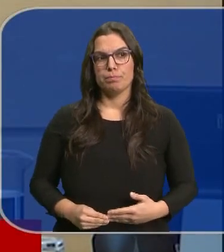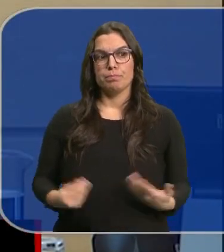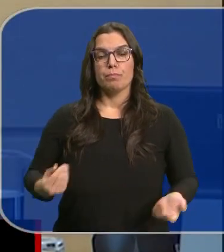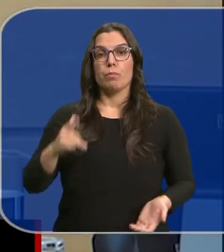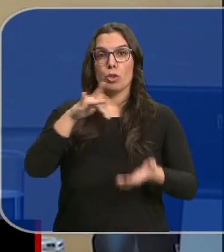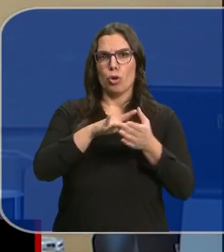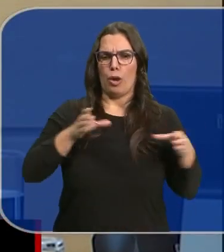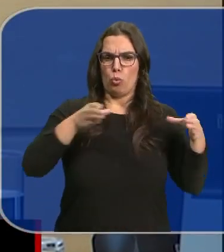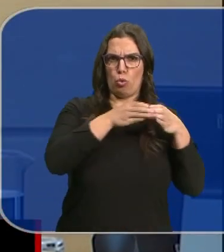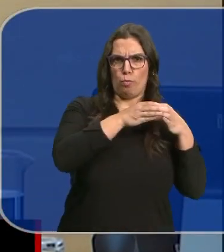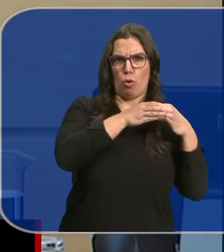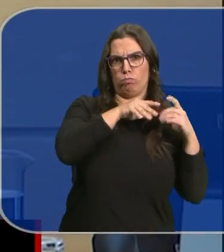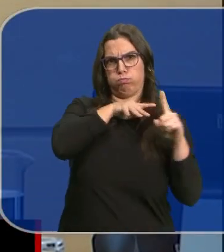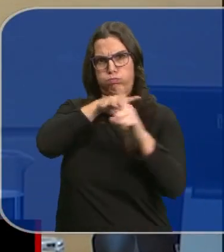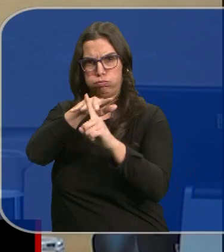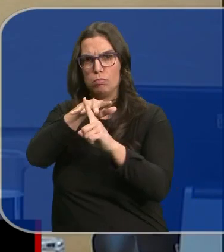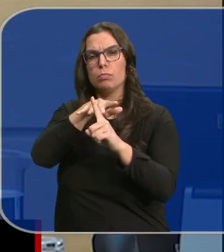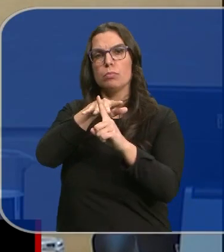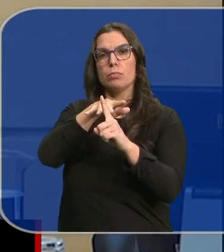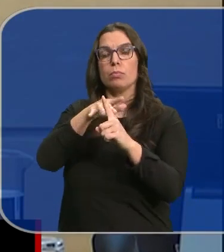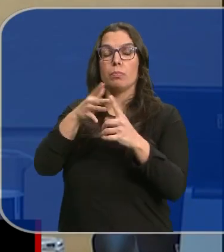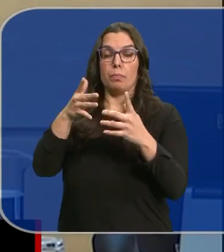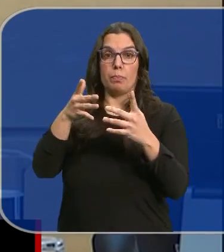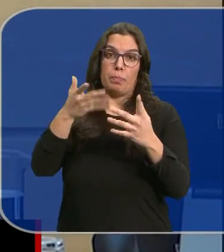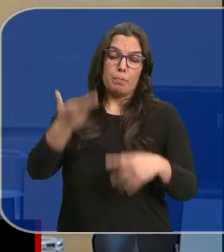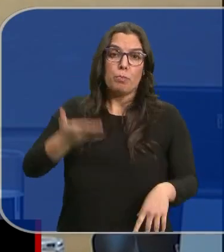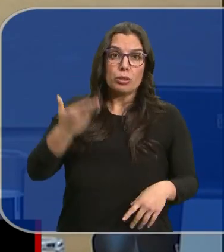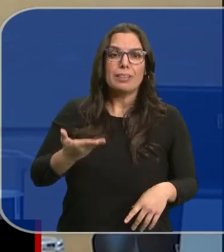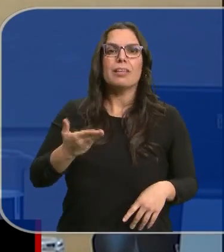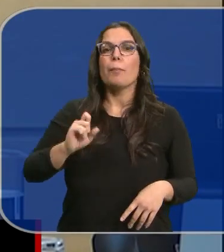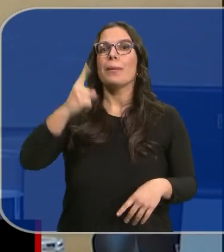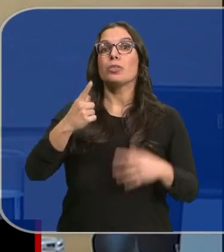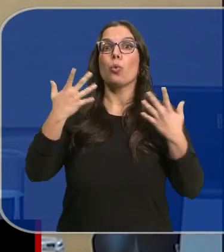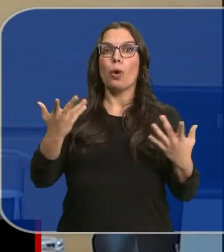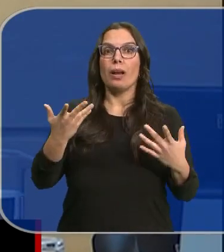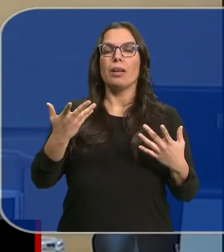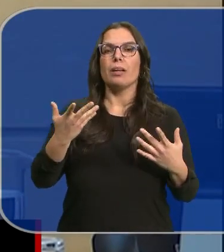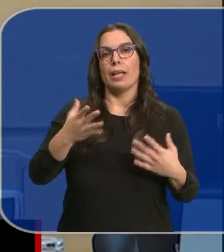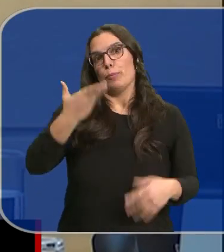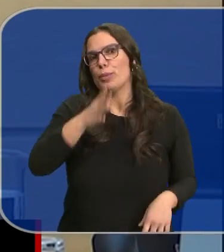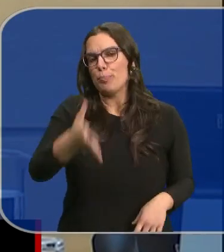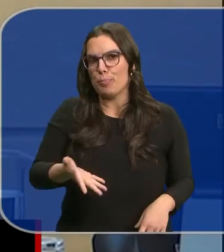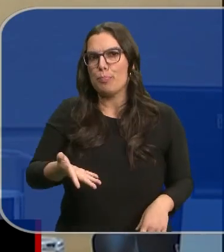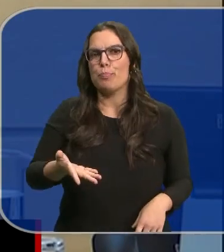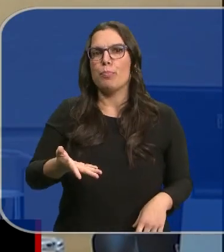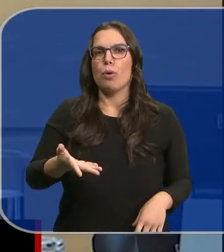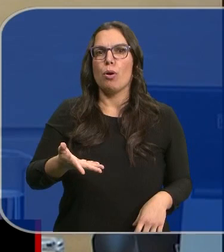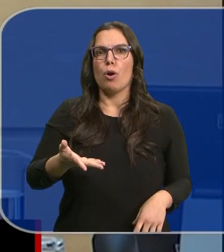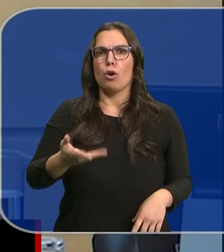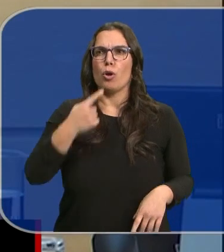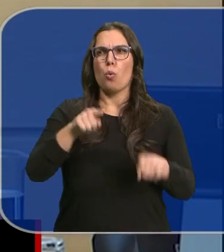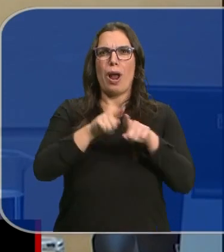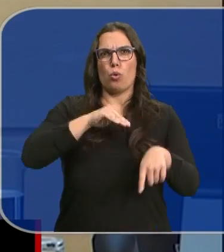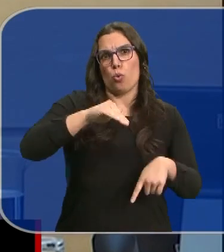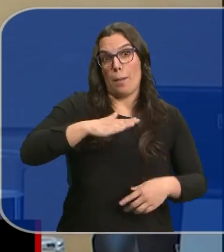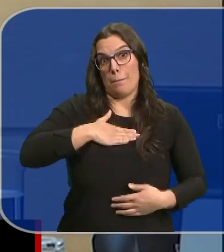Cometidos en grupo y o para, eso es importante, alardear, importante por lo cruel desde